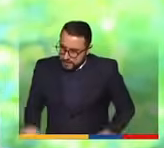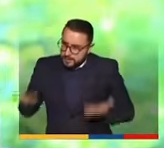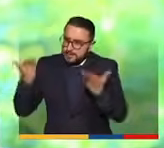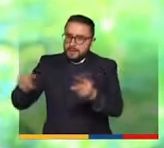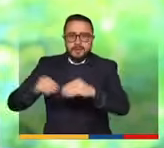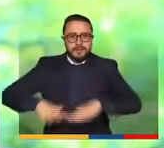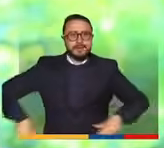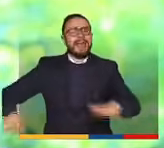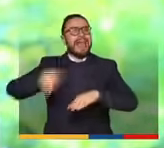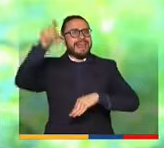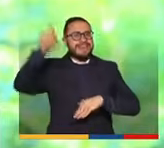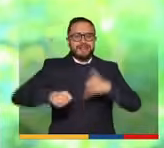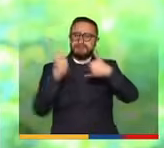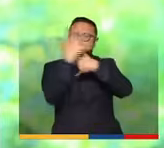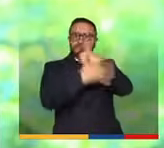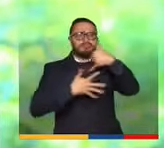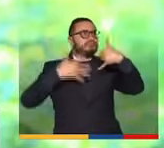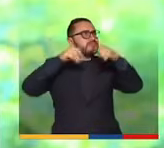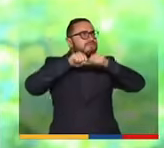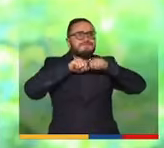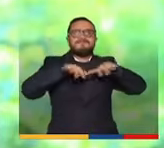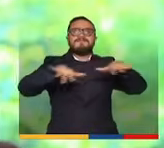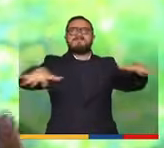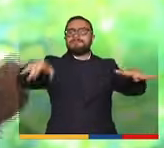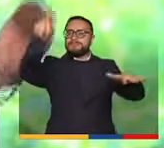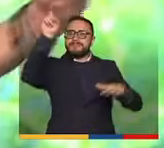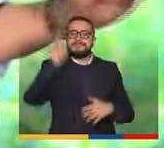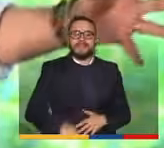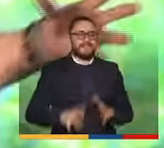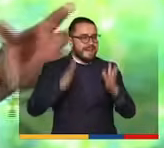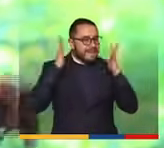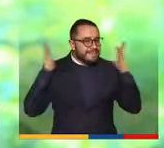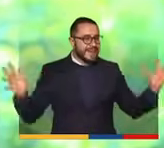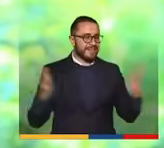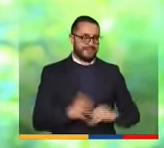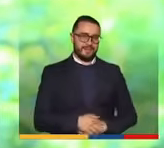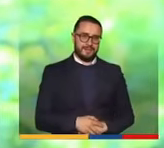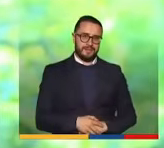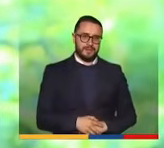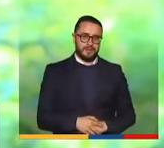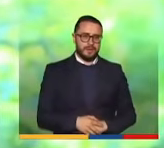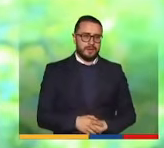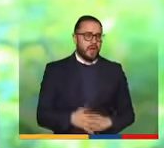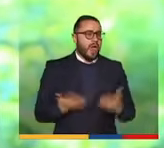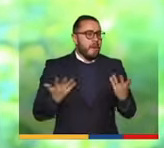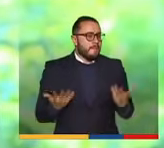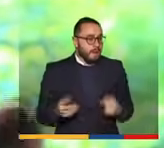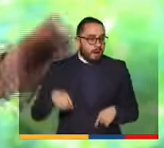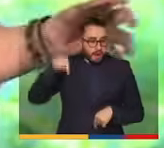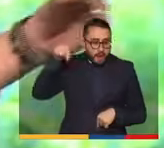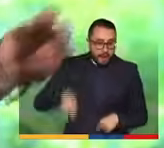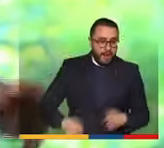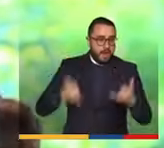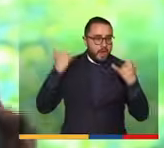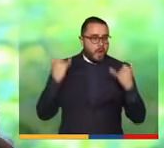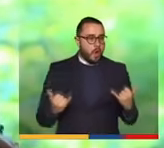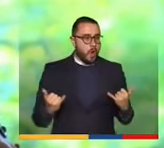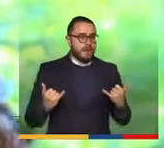Lilia, tiene que hacerlo masivamente porque un acto aquí es puntual, ¿sí?